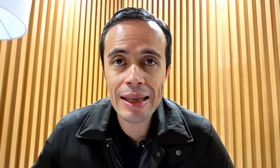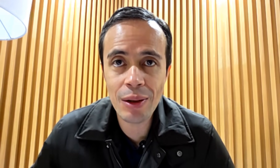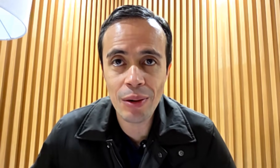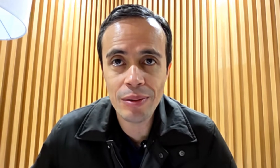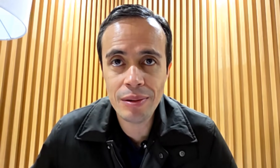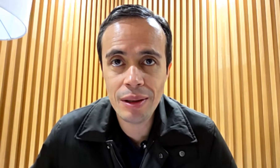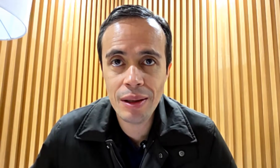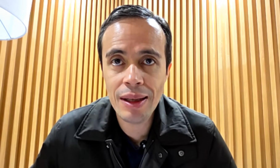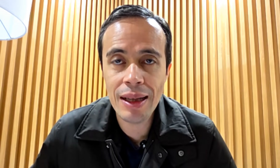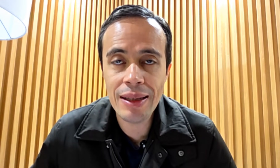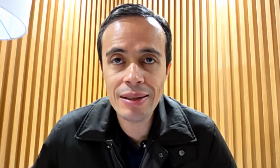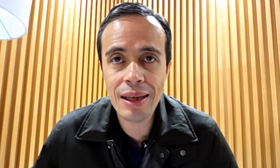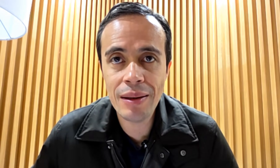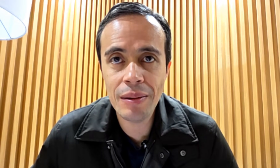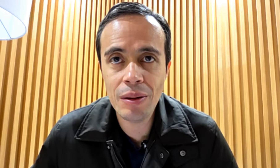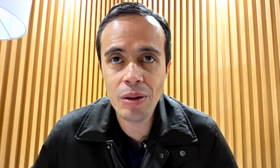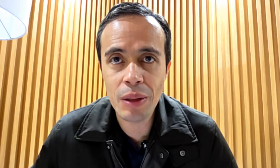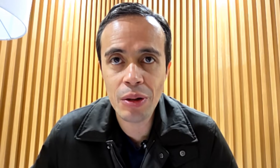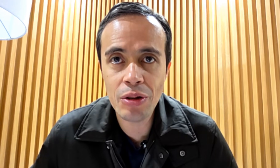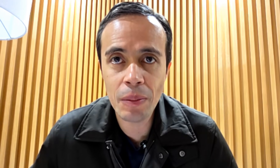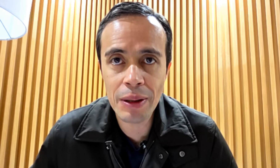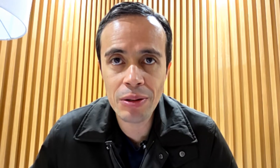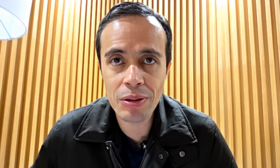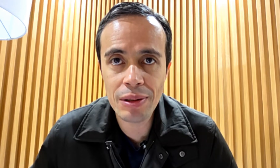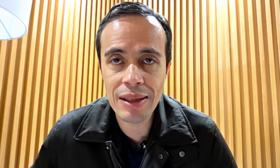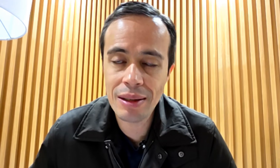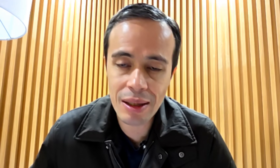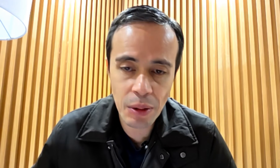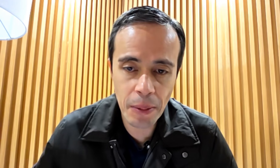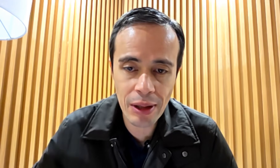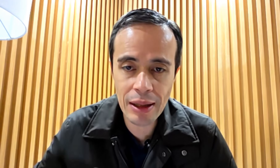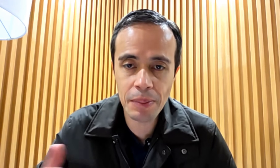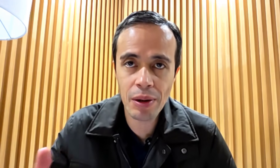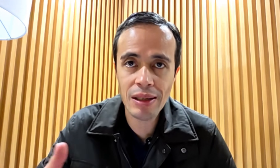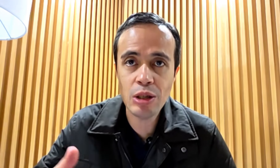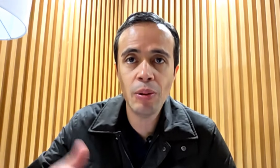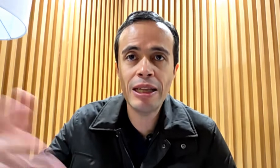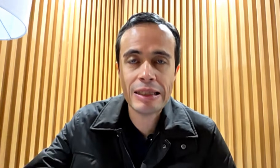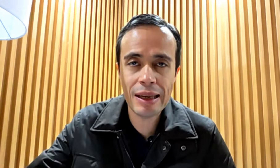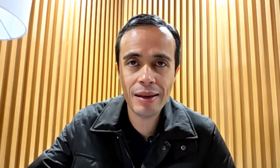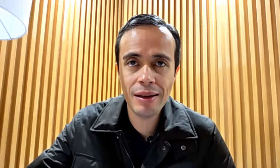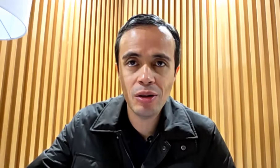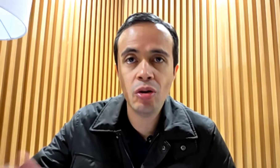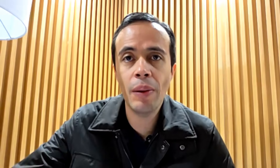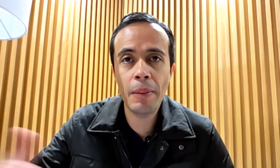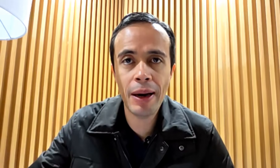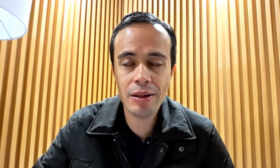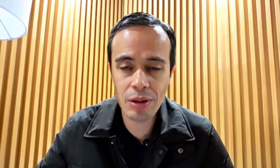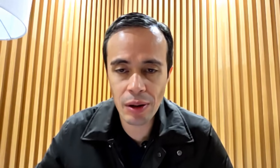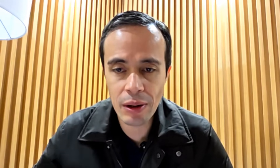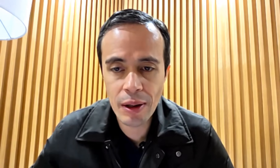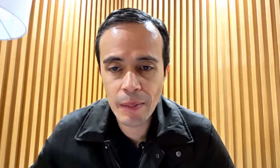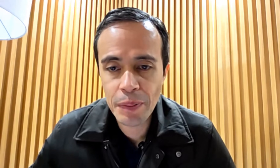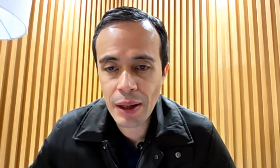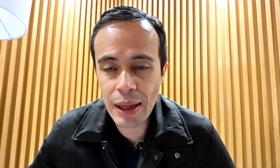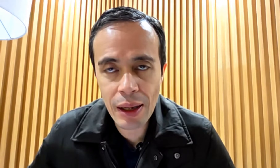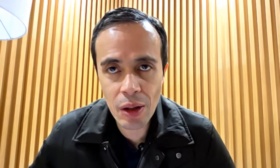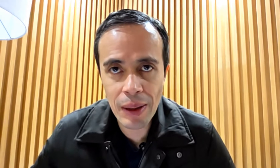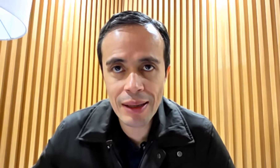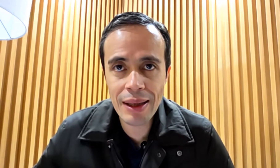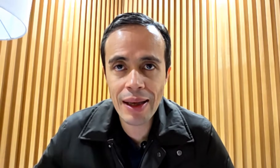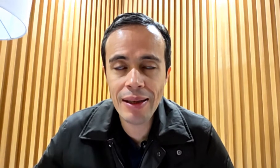el litro y el diésel los 28 pesos. El diésel es muy importante porque si sube el diésel, sube el precio